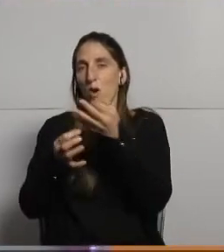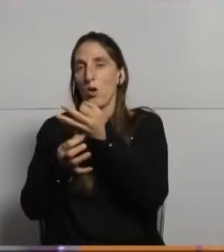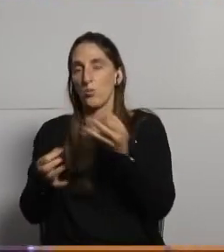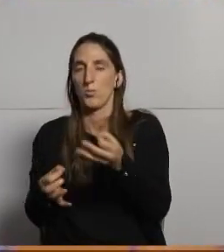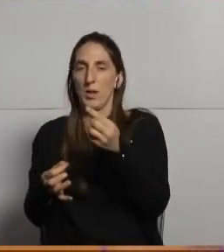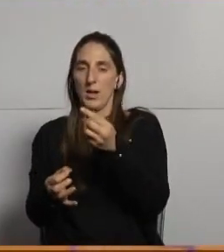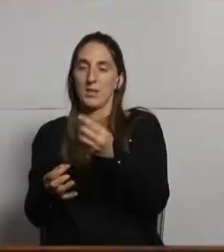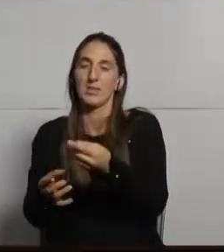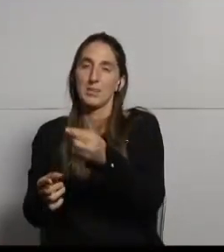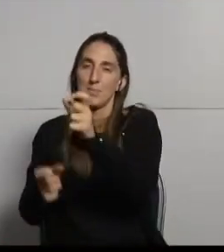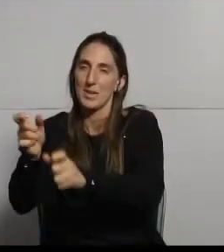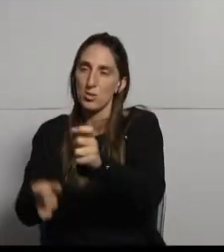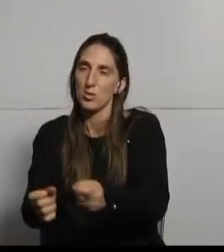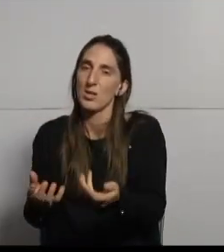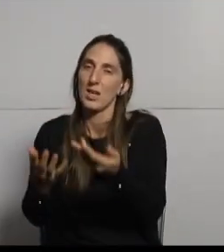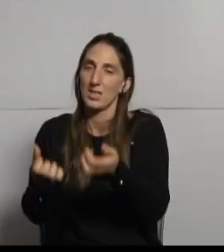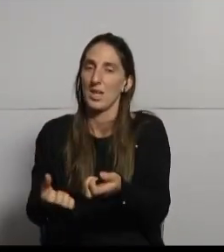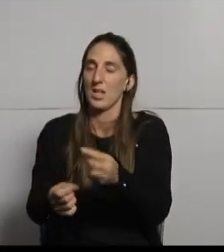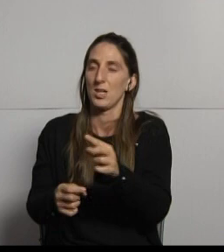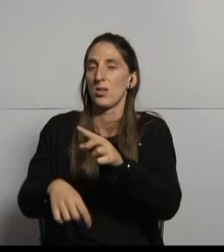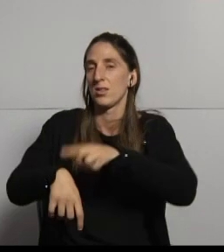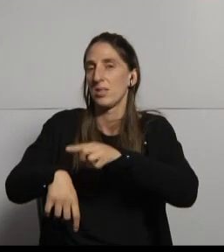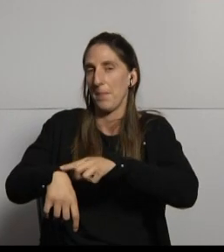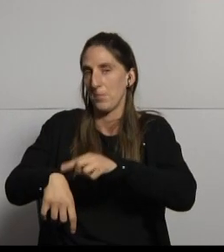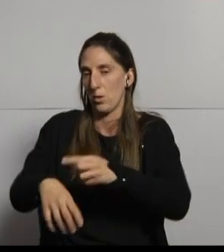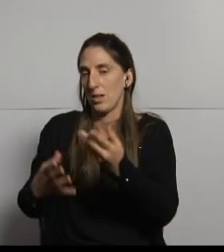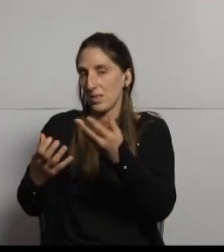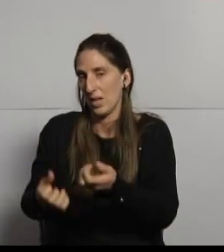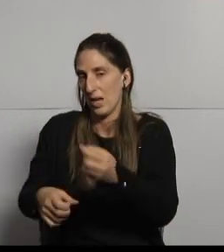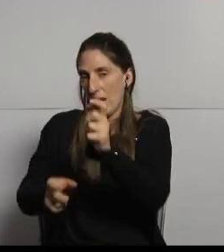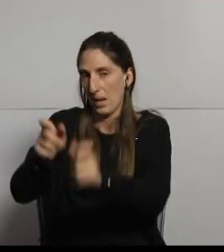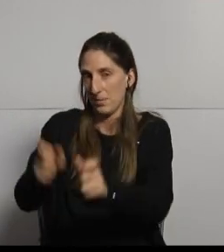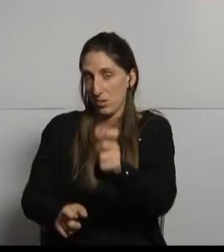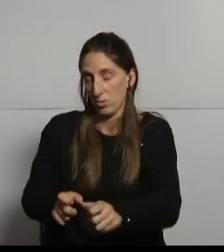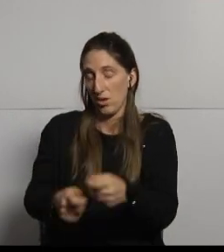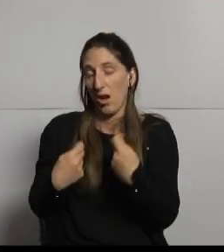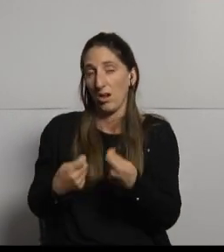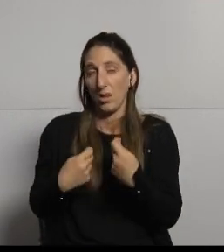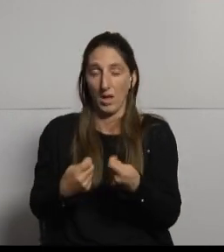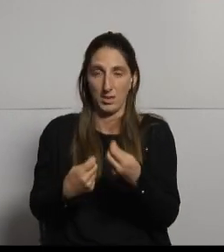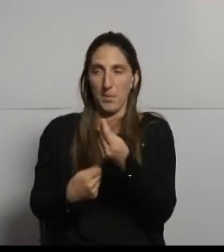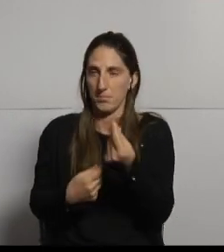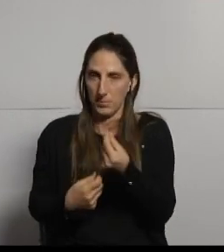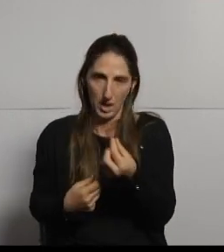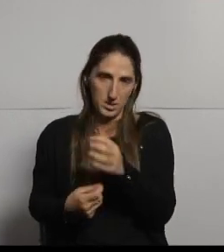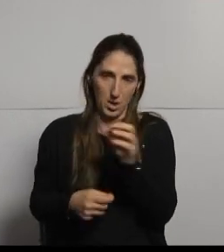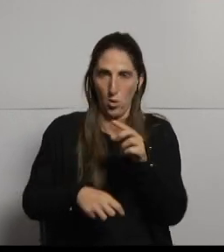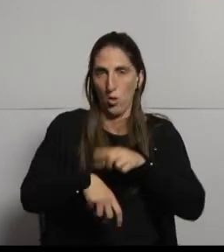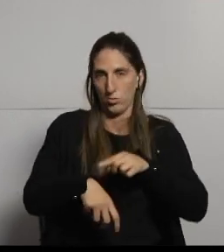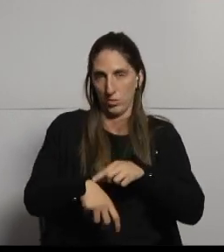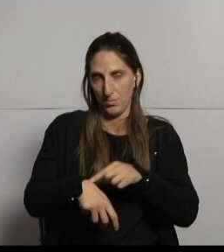de los ciudadanos y no cumplen con los tiempos de los ciudadanos. Se gastan un montón de recursos, ya sea de dinero o de